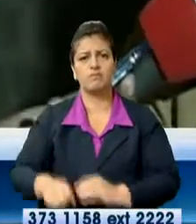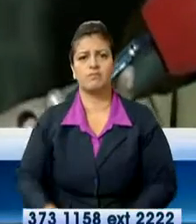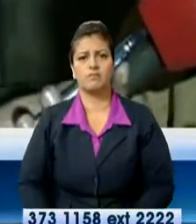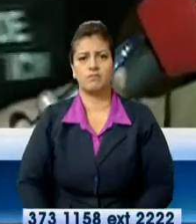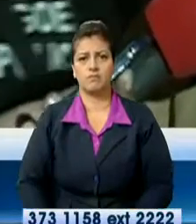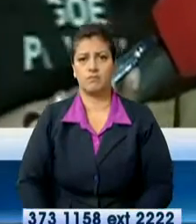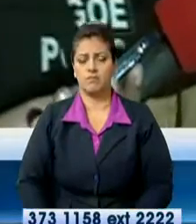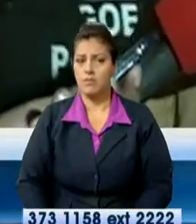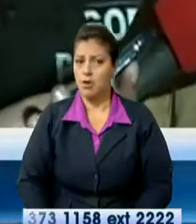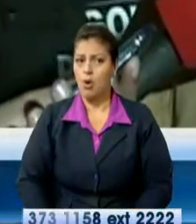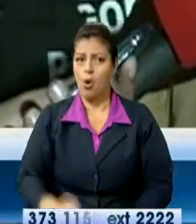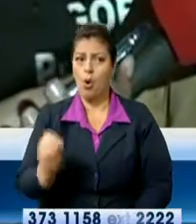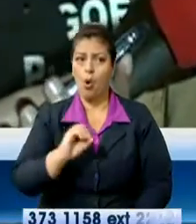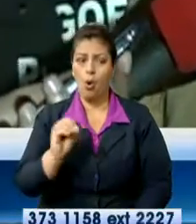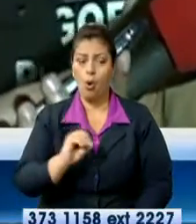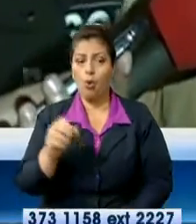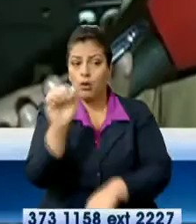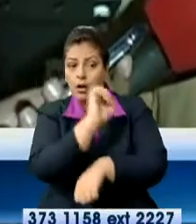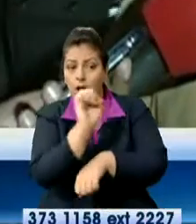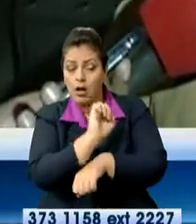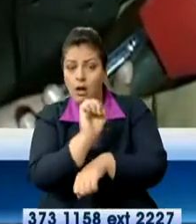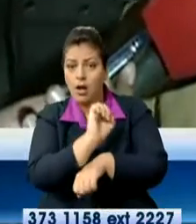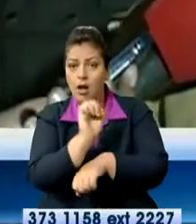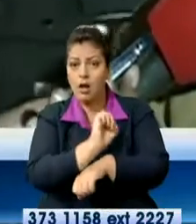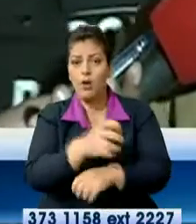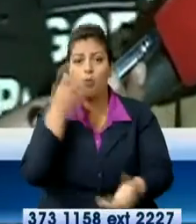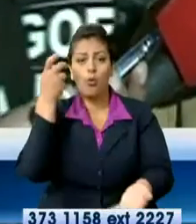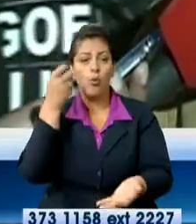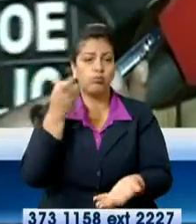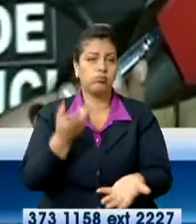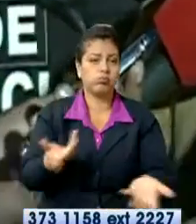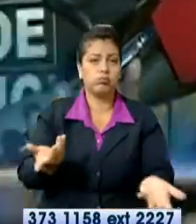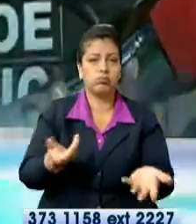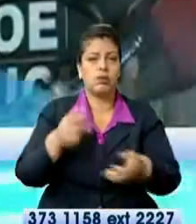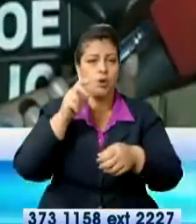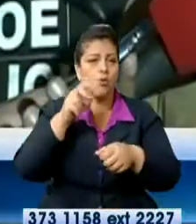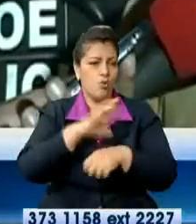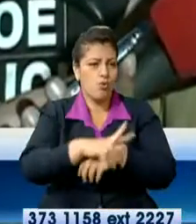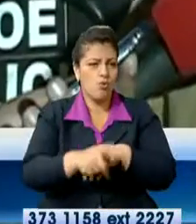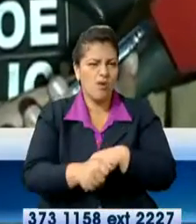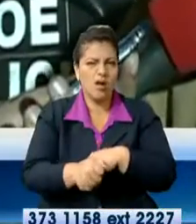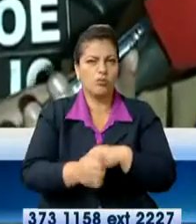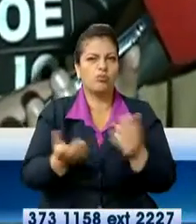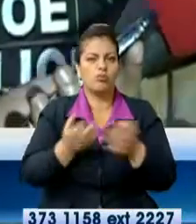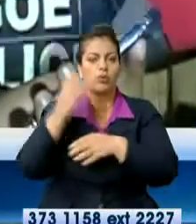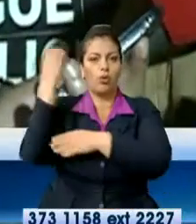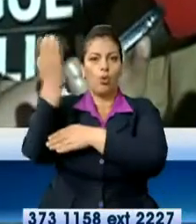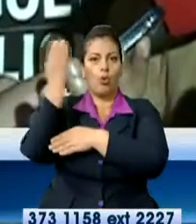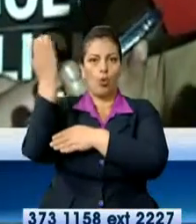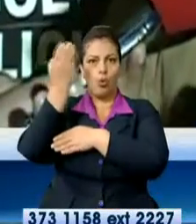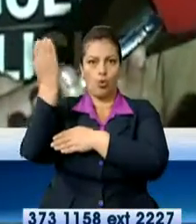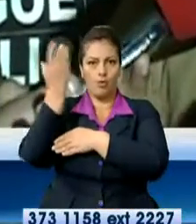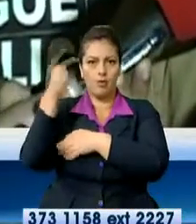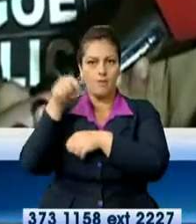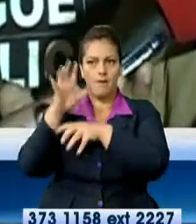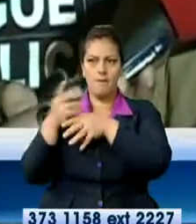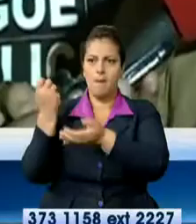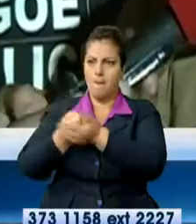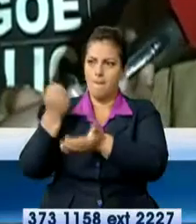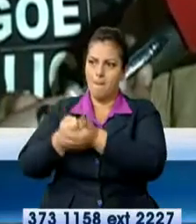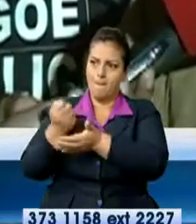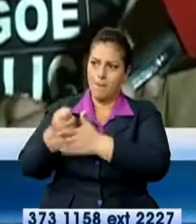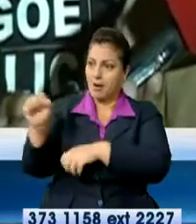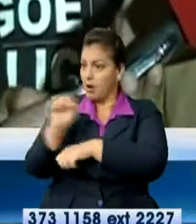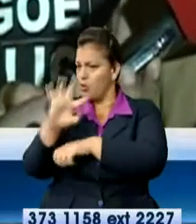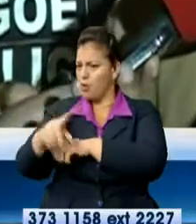comprar o adquirir también vehículos sustraídos en Colombia, traerlos acá al país, someterlos en las mecánicas a diversos procesos